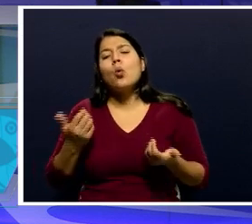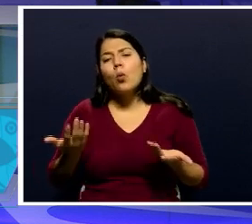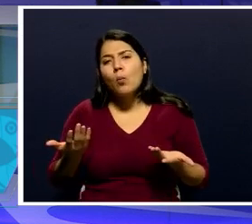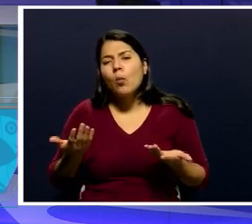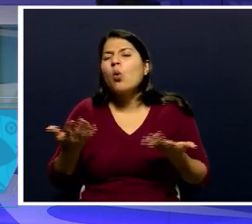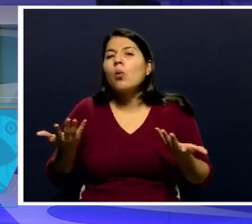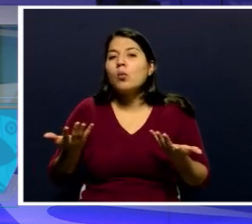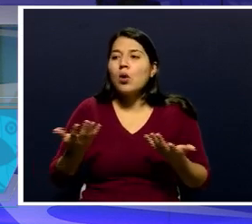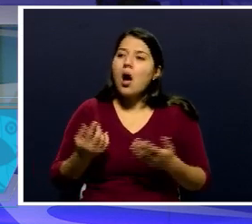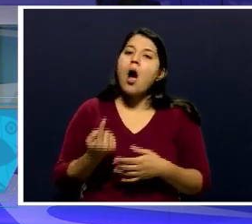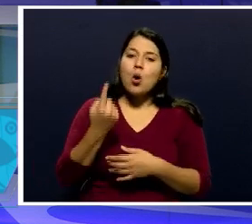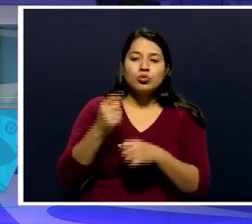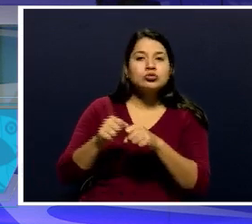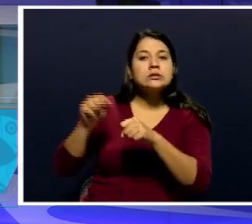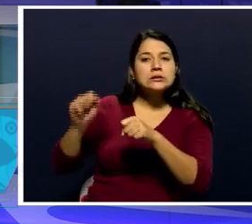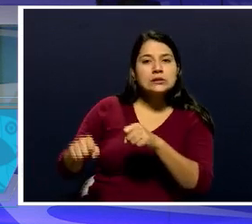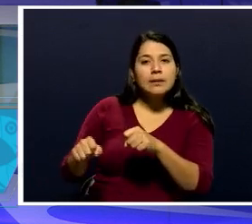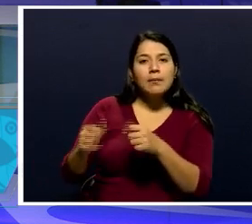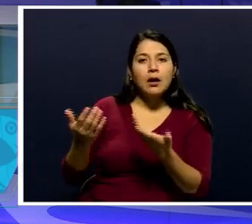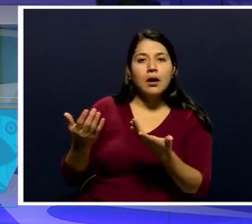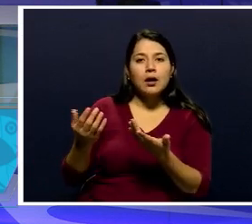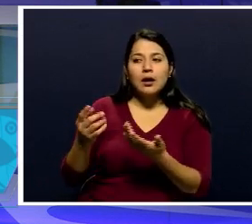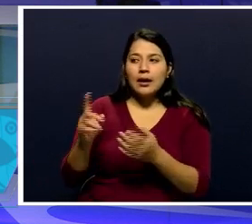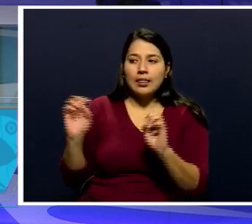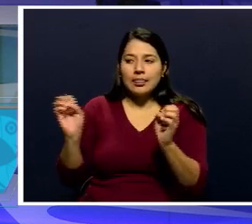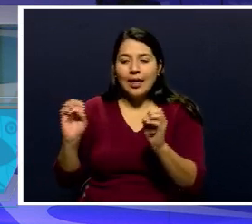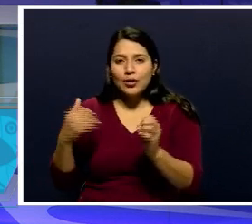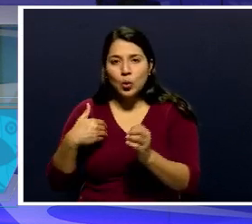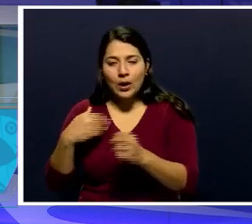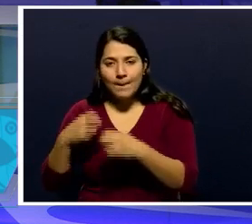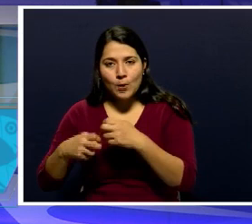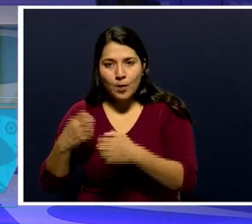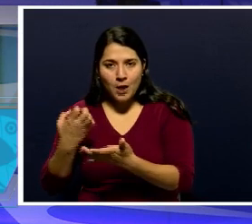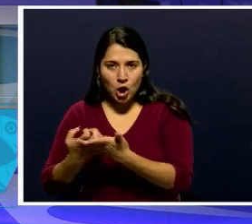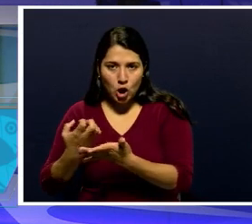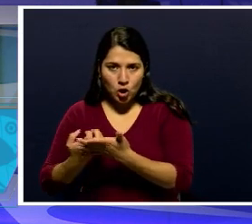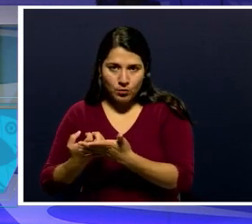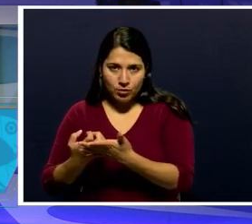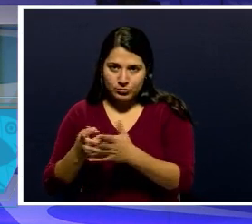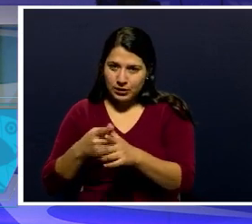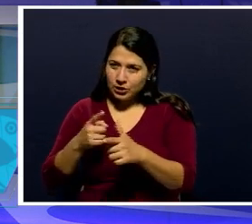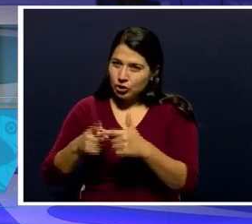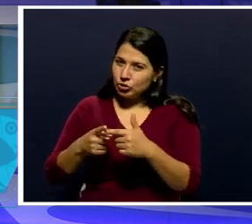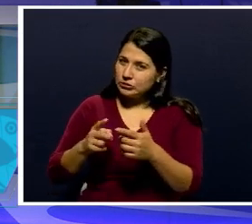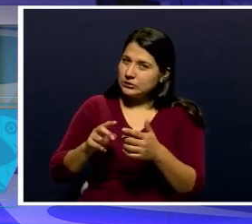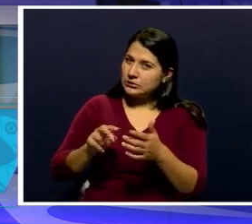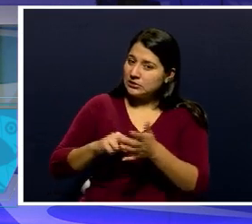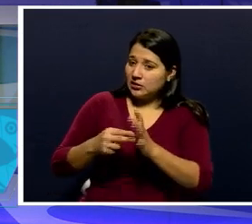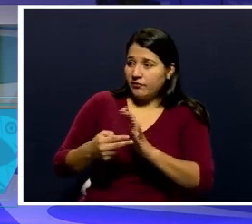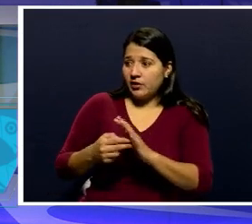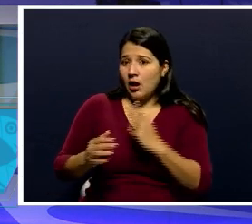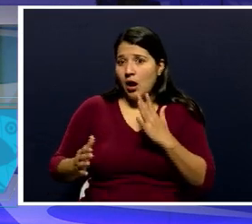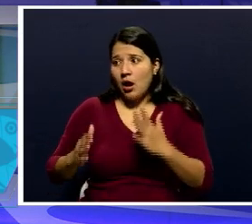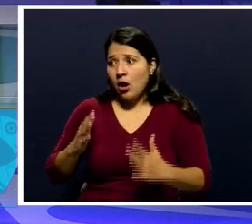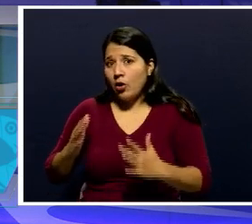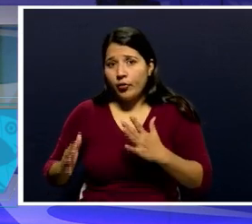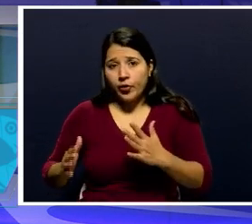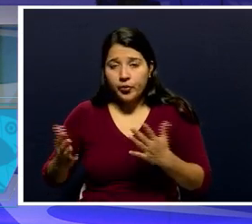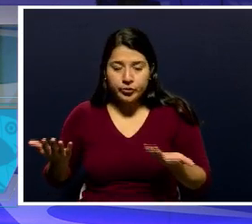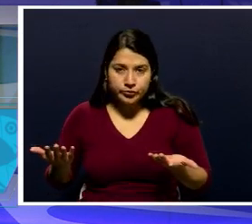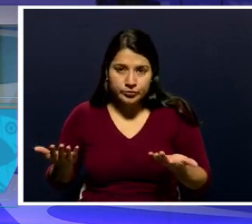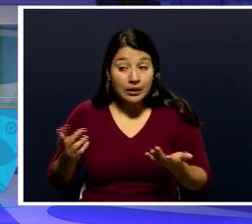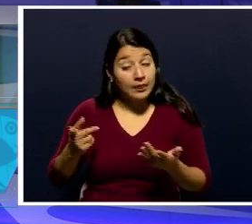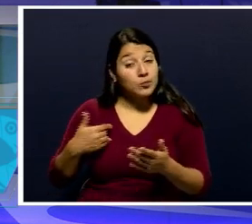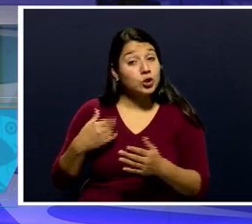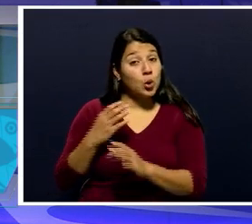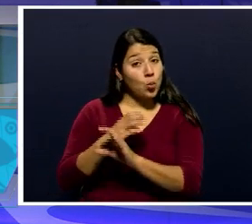basado en los robots, básicamente. Yo creo que hay que tener mucho cuidado con esta dicotomía. En los últimos